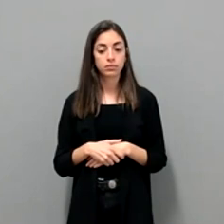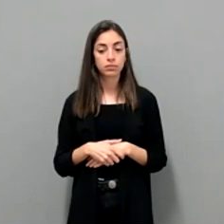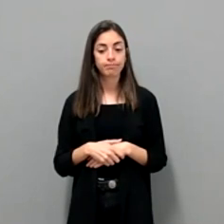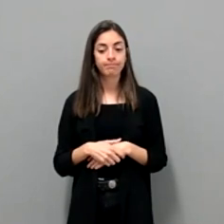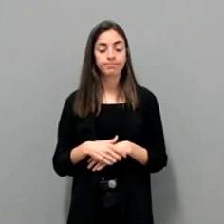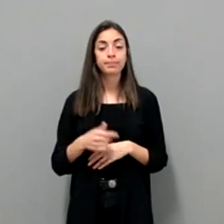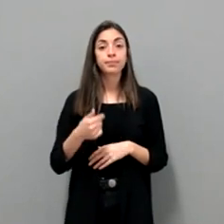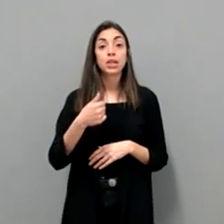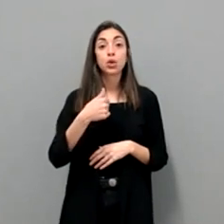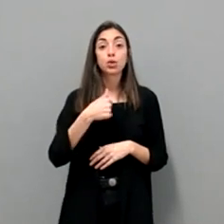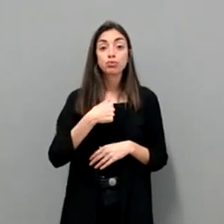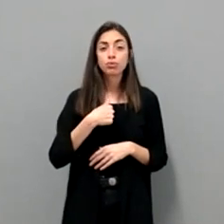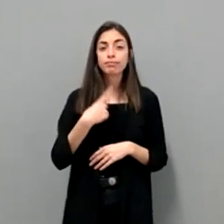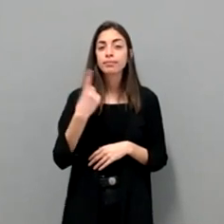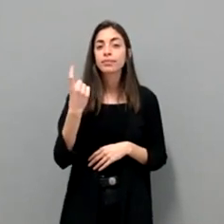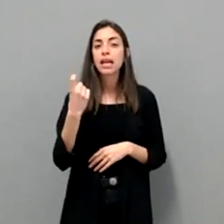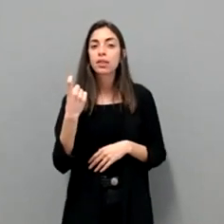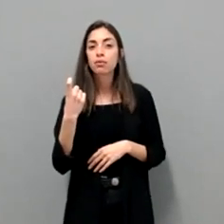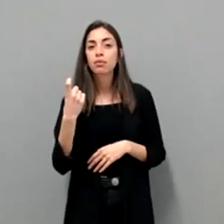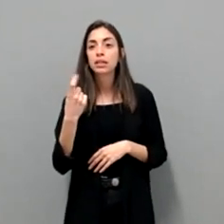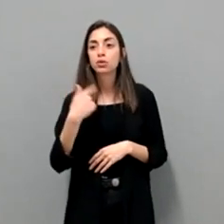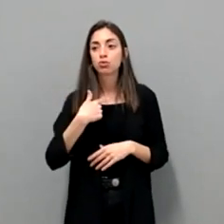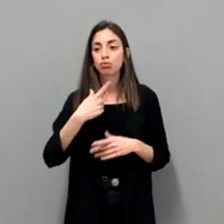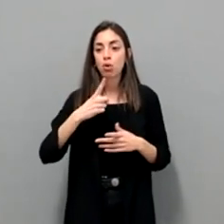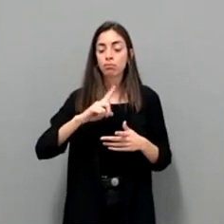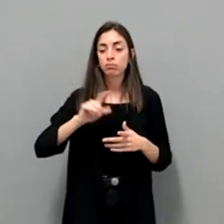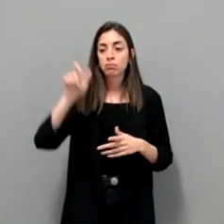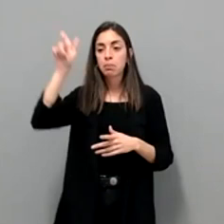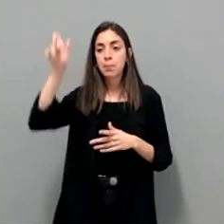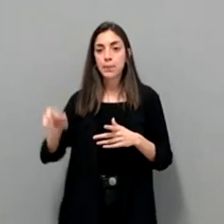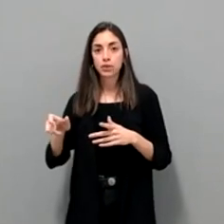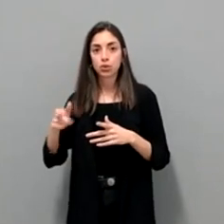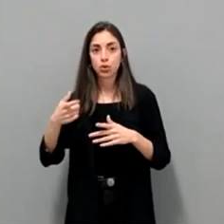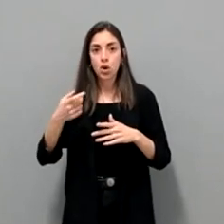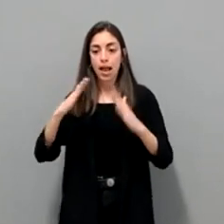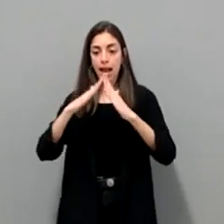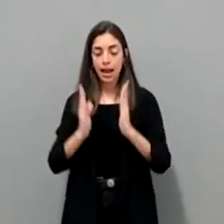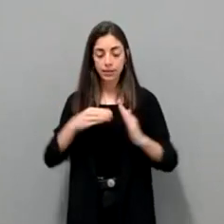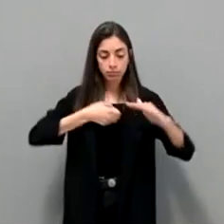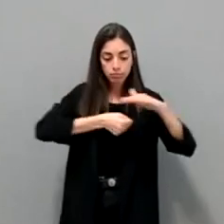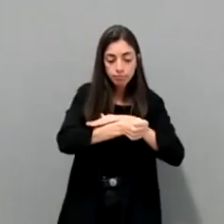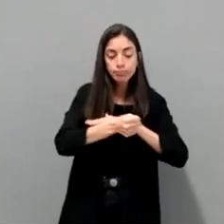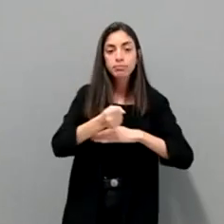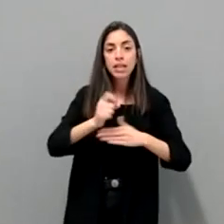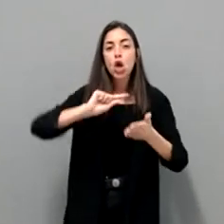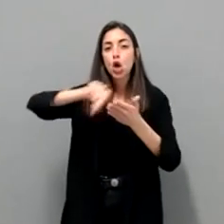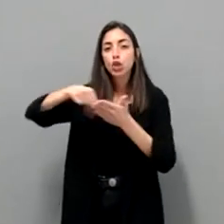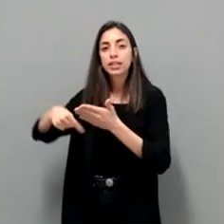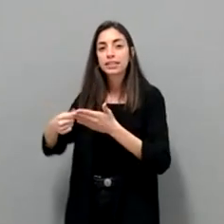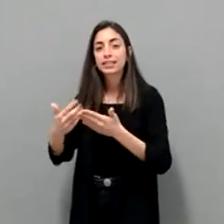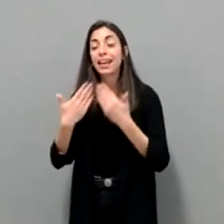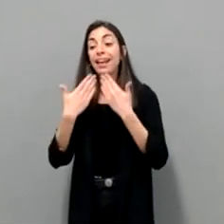Yo necesito poder seguir contratando a mi interna y hacerlo bajo un régimen de seguridad social que